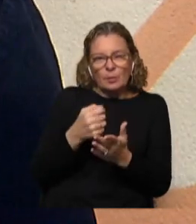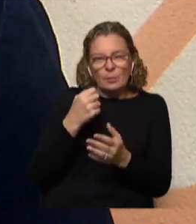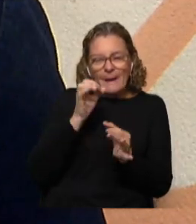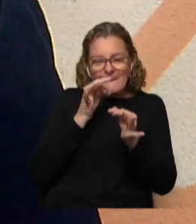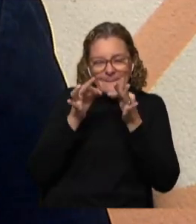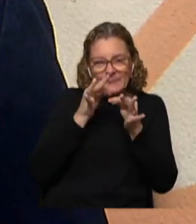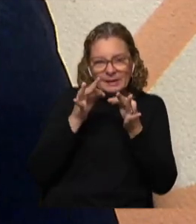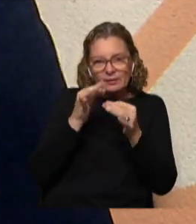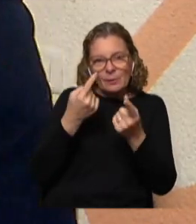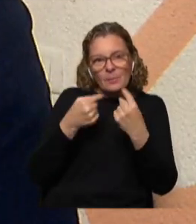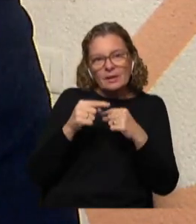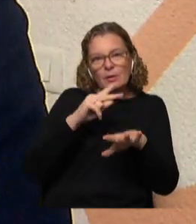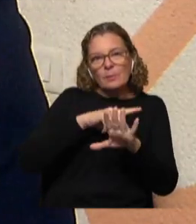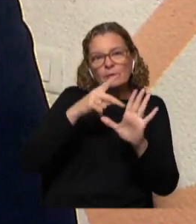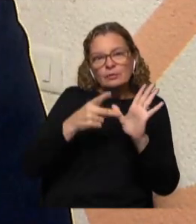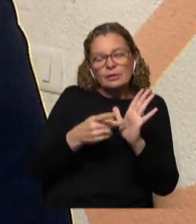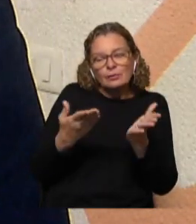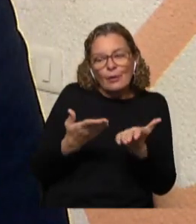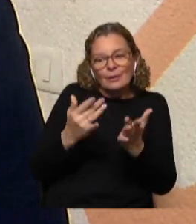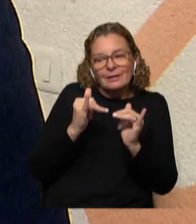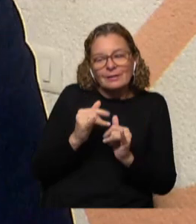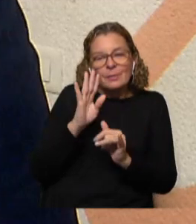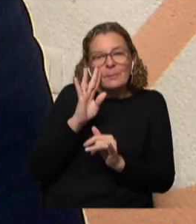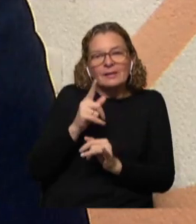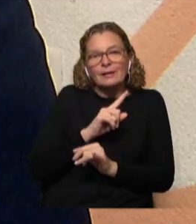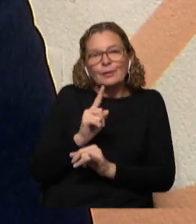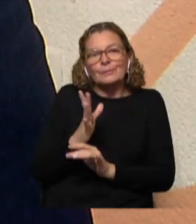fundamentación, pero el proyecto tal como está, a mí me parece que